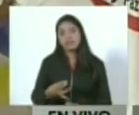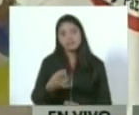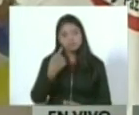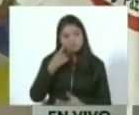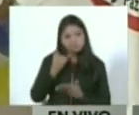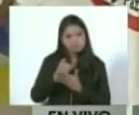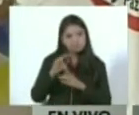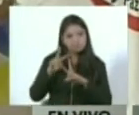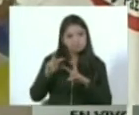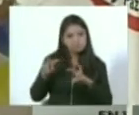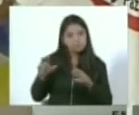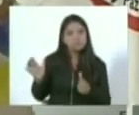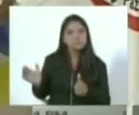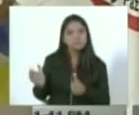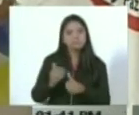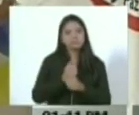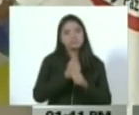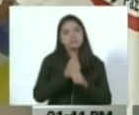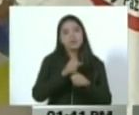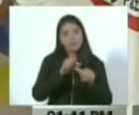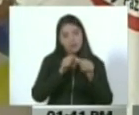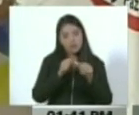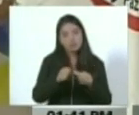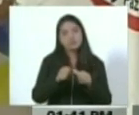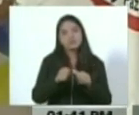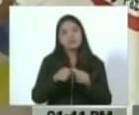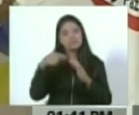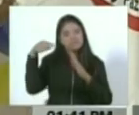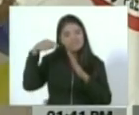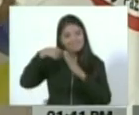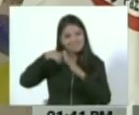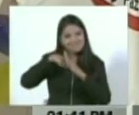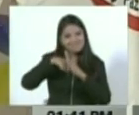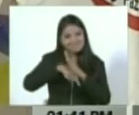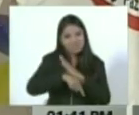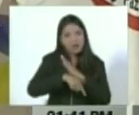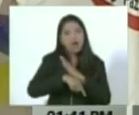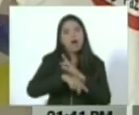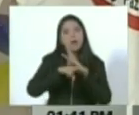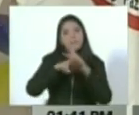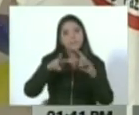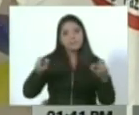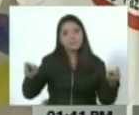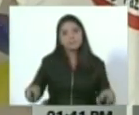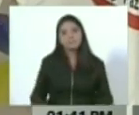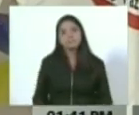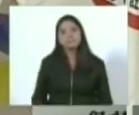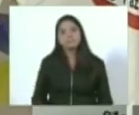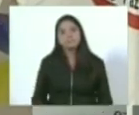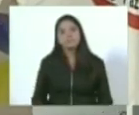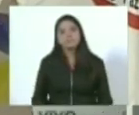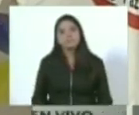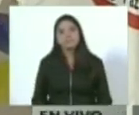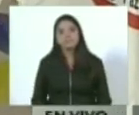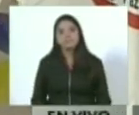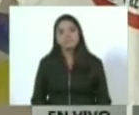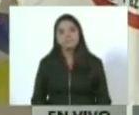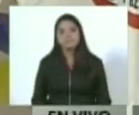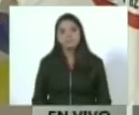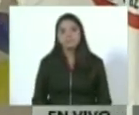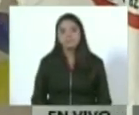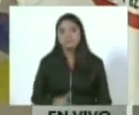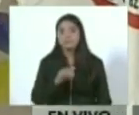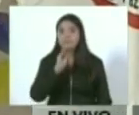criminalístico para continuar a fondo con la investigación. Igualmente queremos